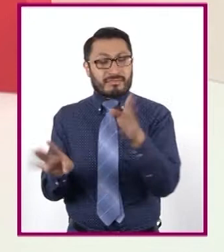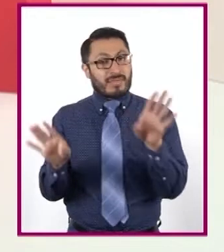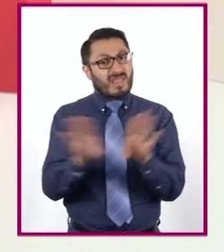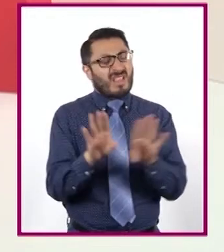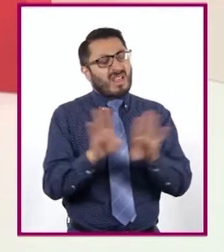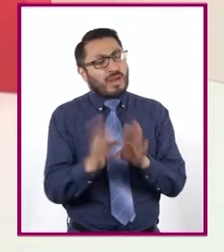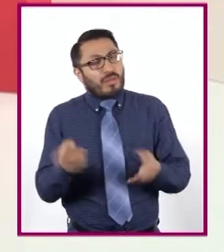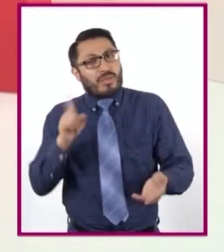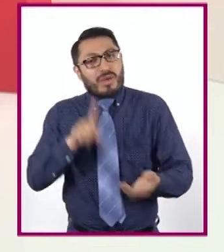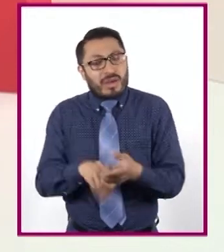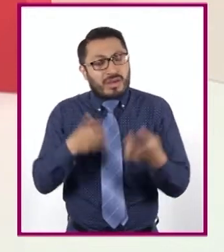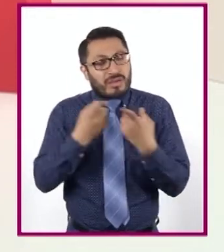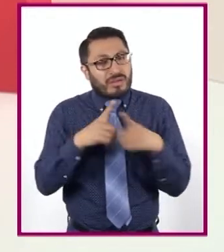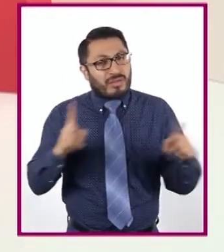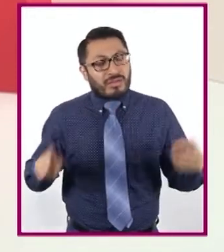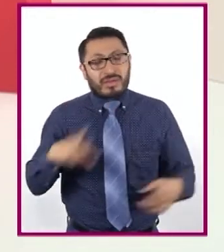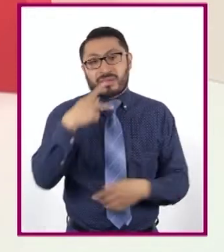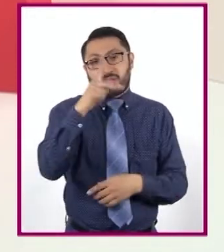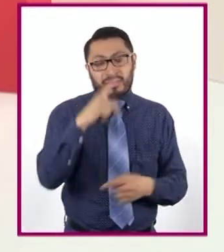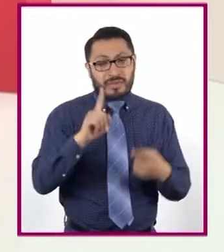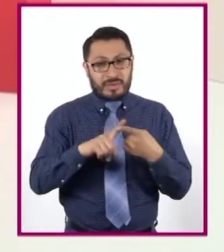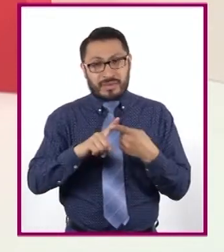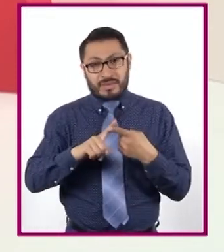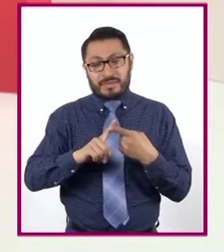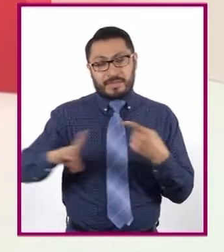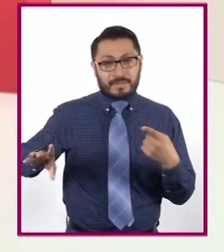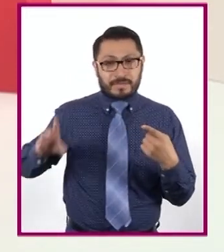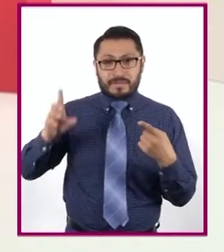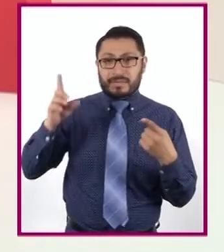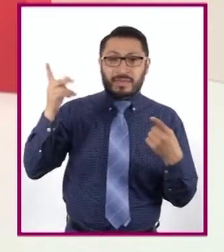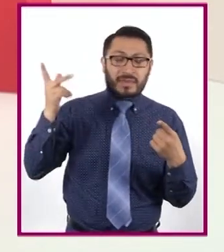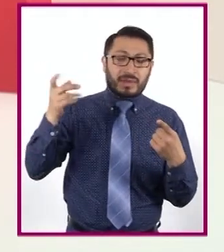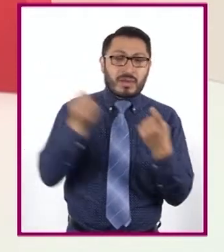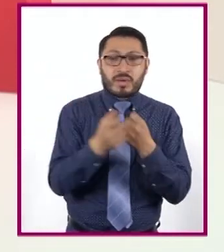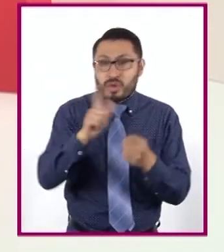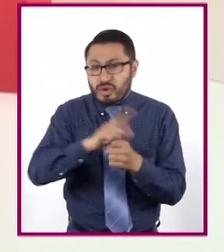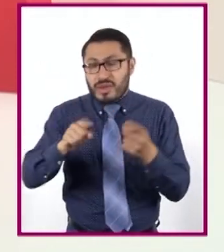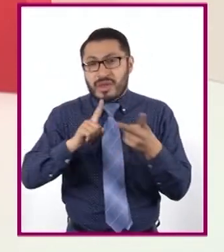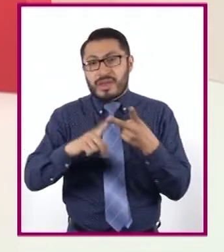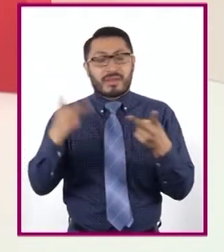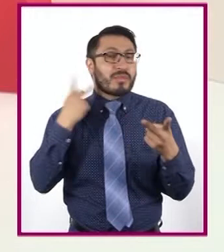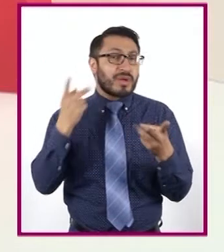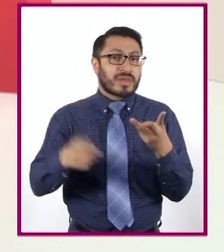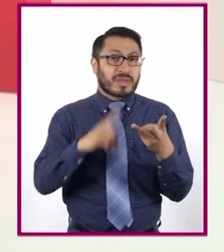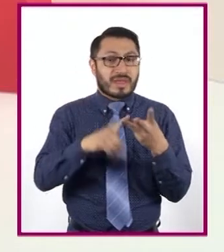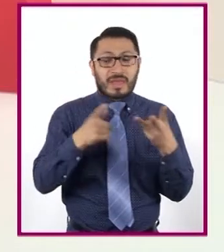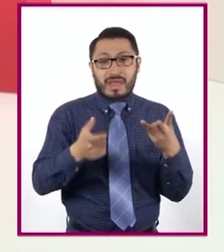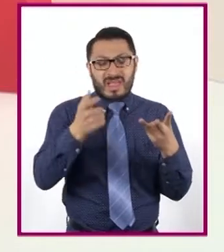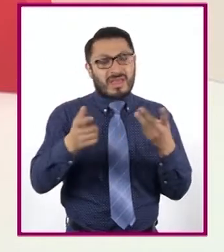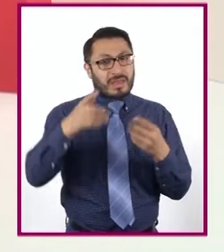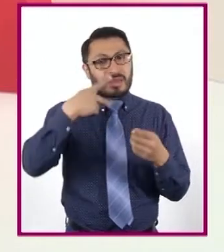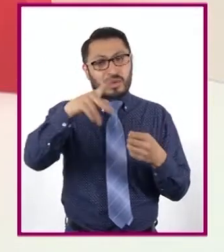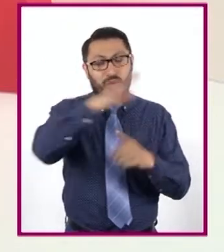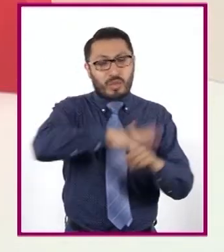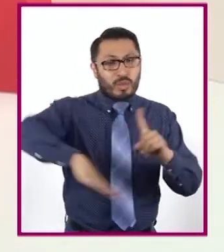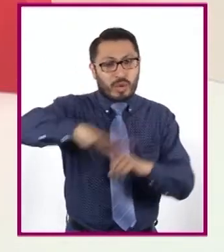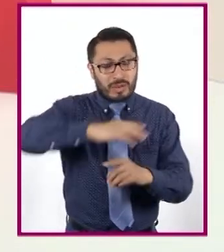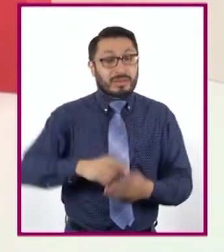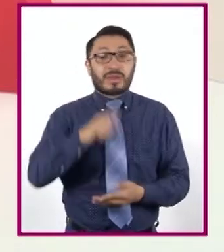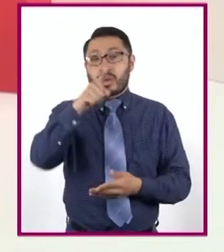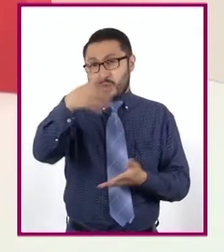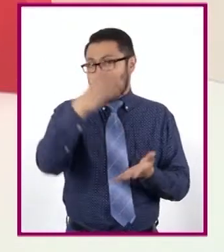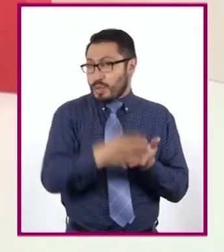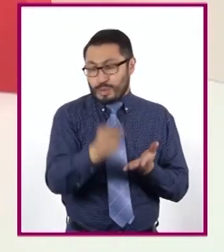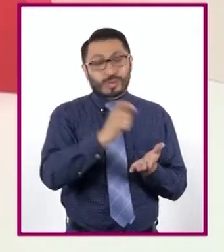en su desarrollo las condiciones sociales, económicas o políticas de su localidad. Escriban su respuesta en